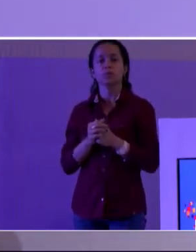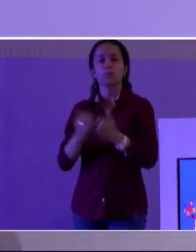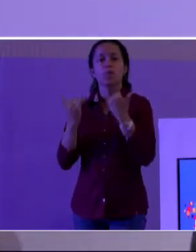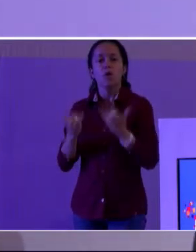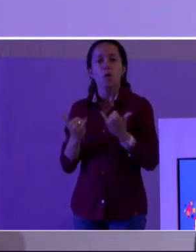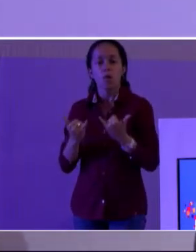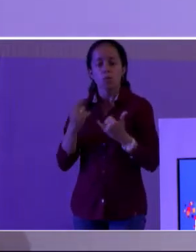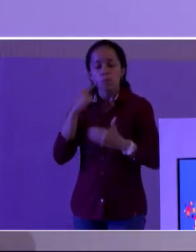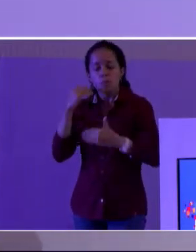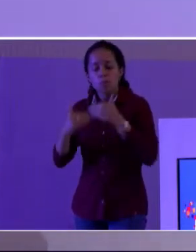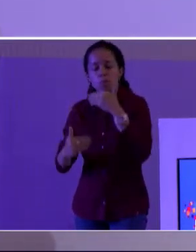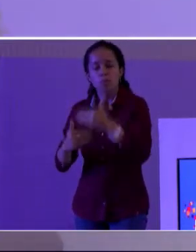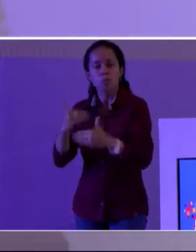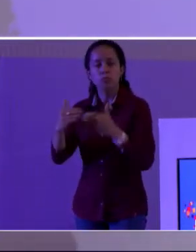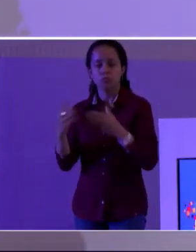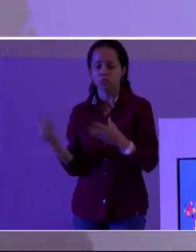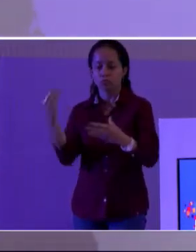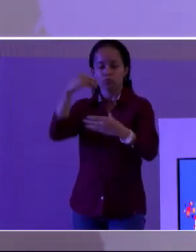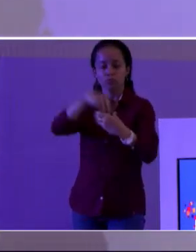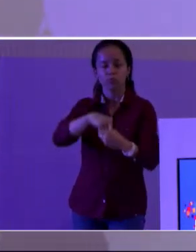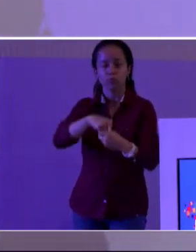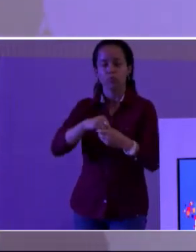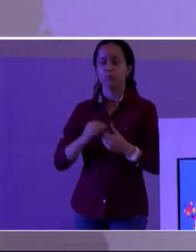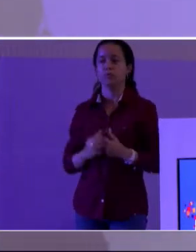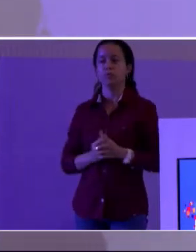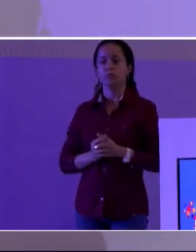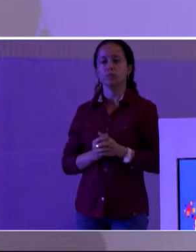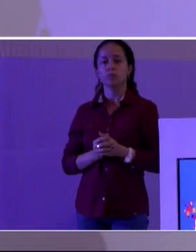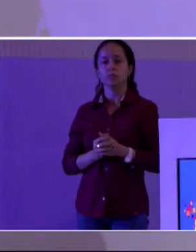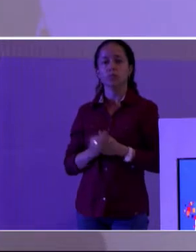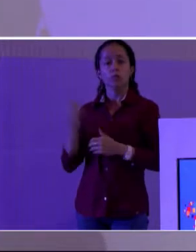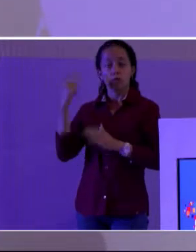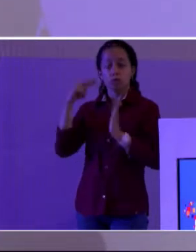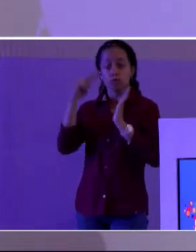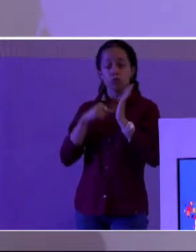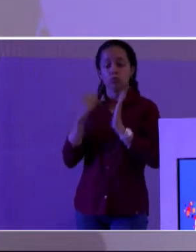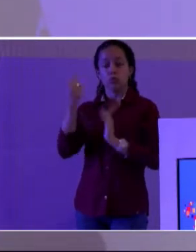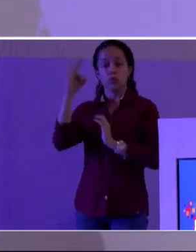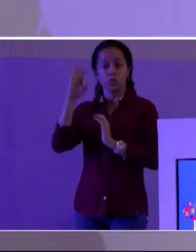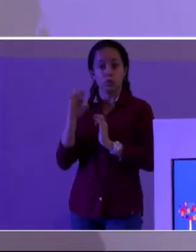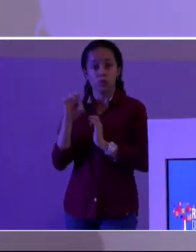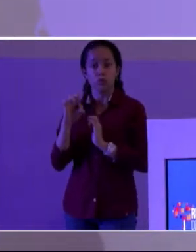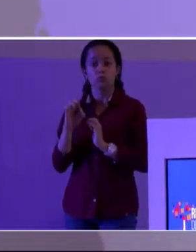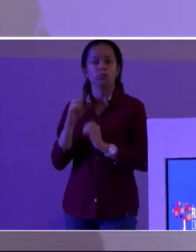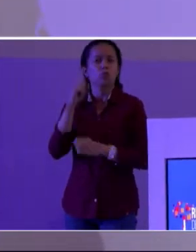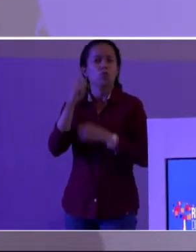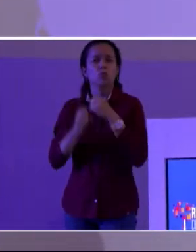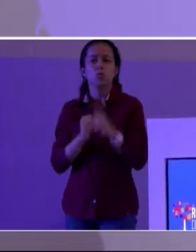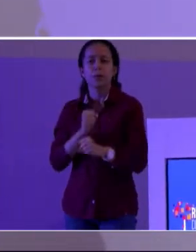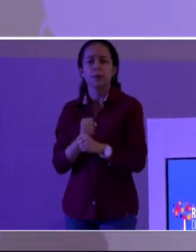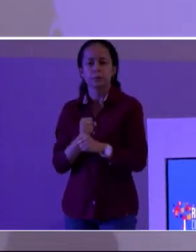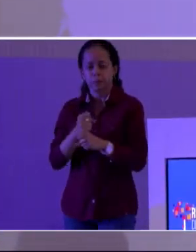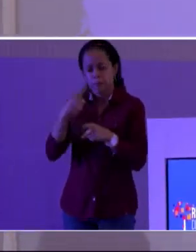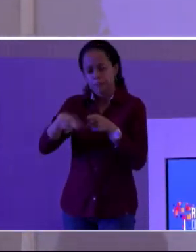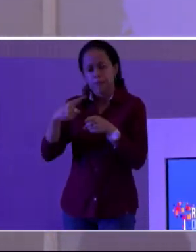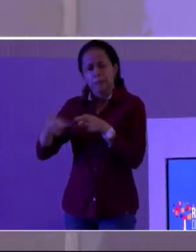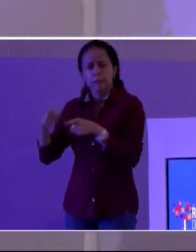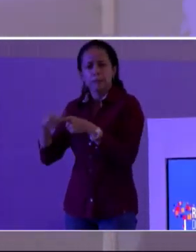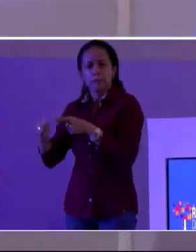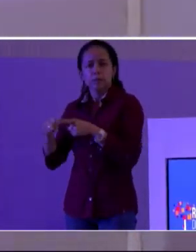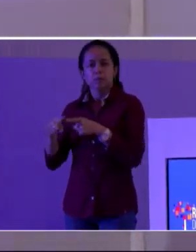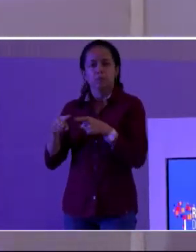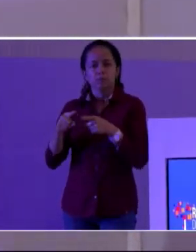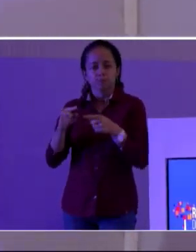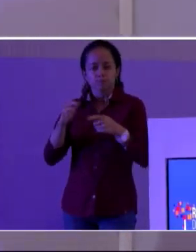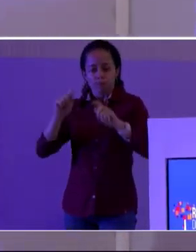con el proceso de reincorporación. El año 2018... fue un año de múltiples retos, pero